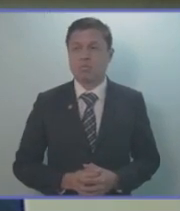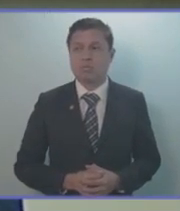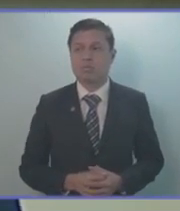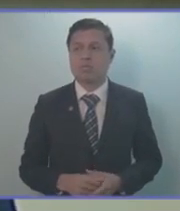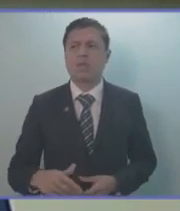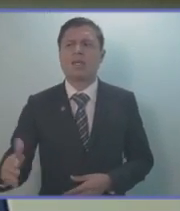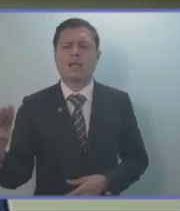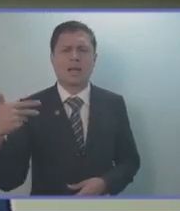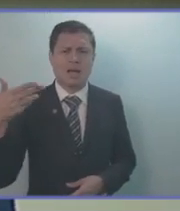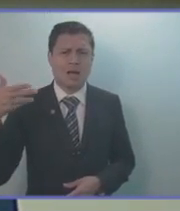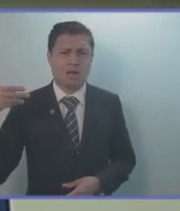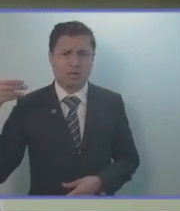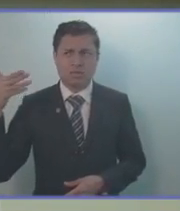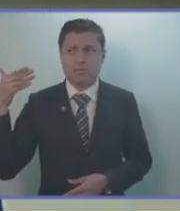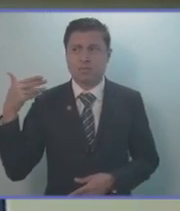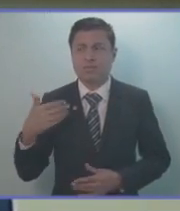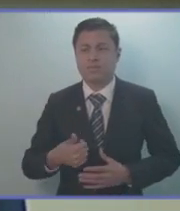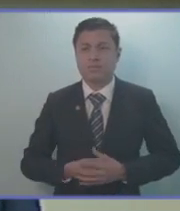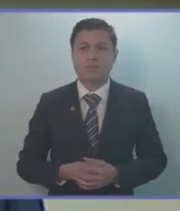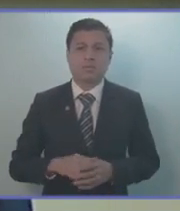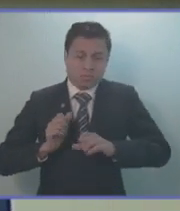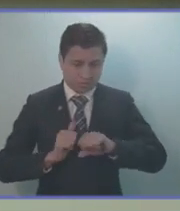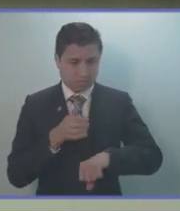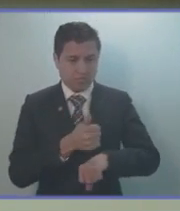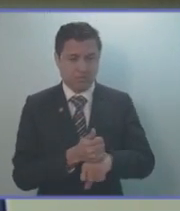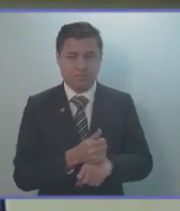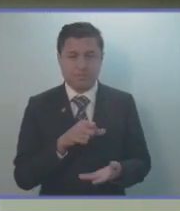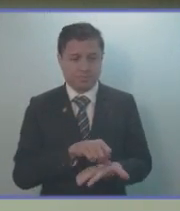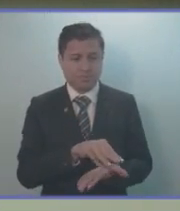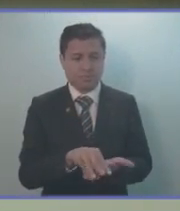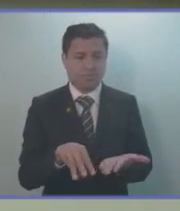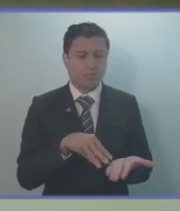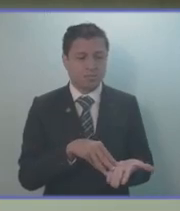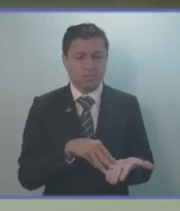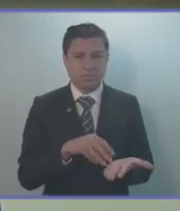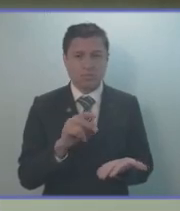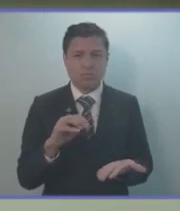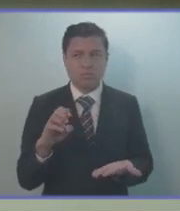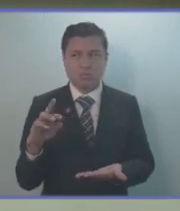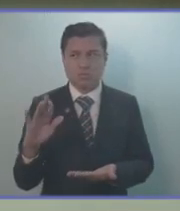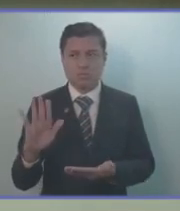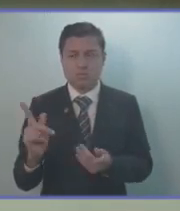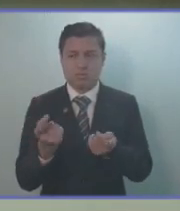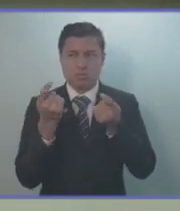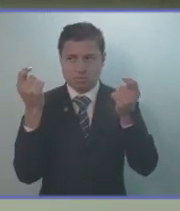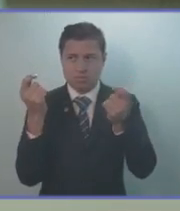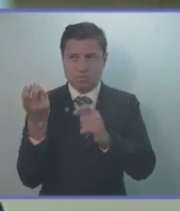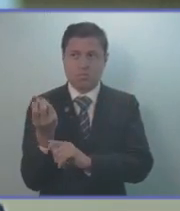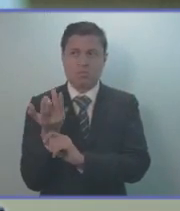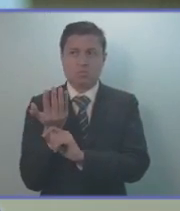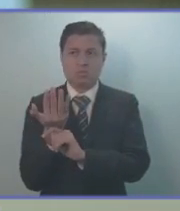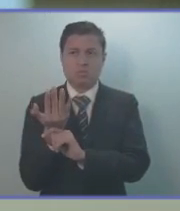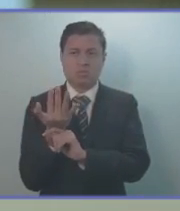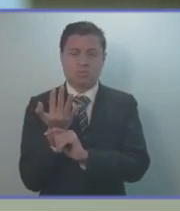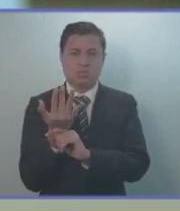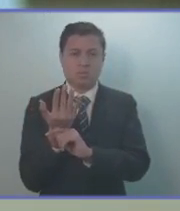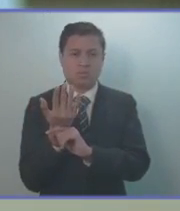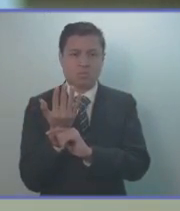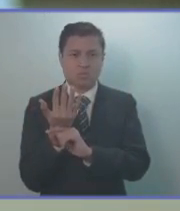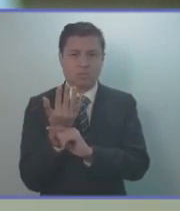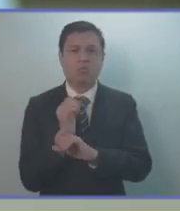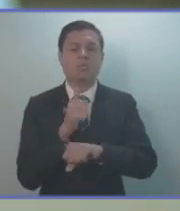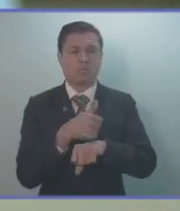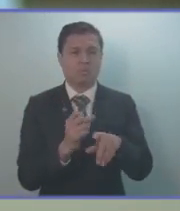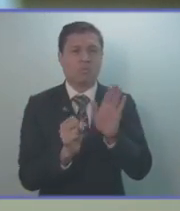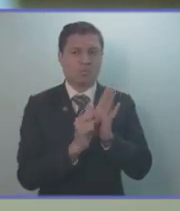hace años para declarar patrimonio cultural el Festival de las Antorchas